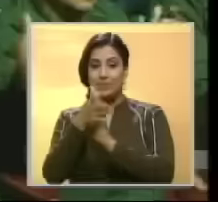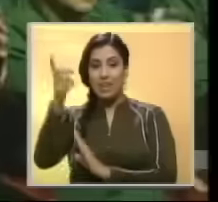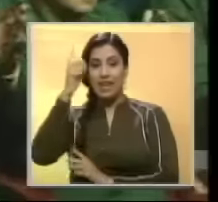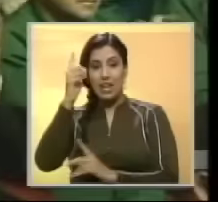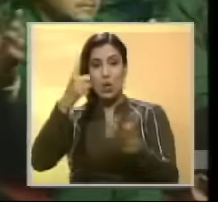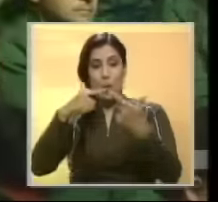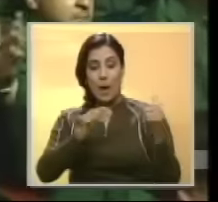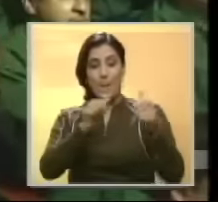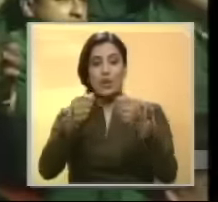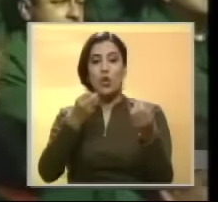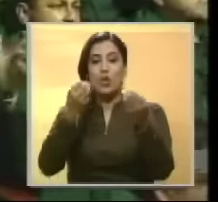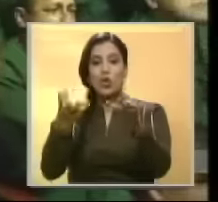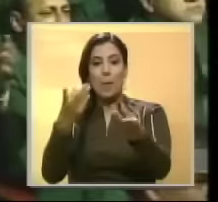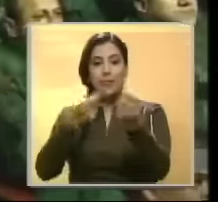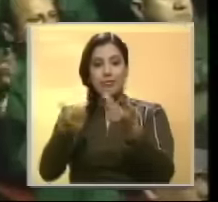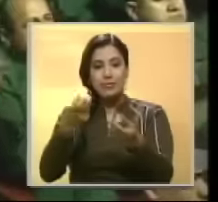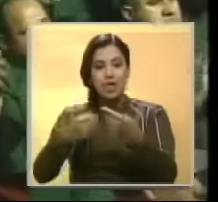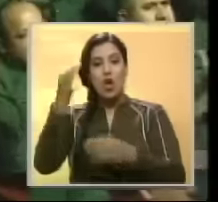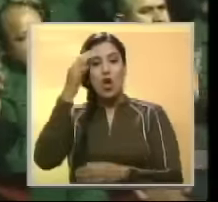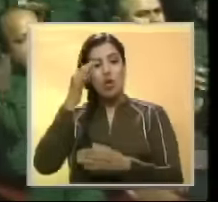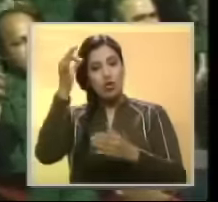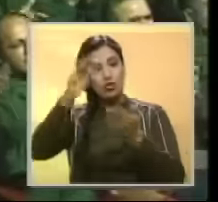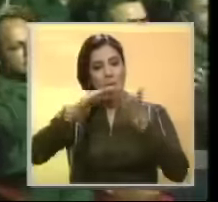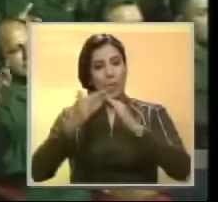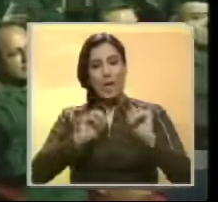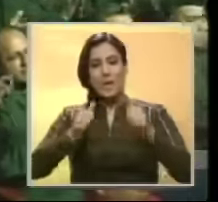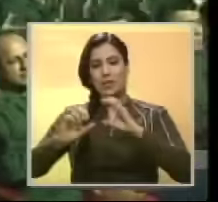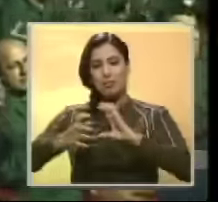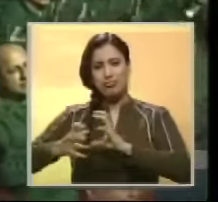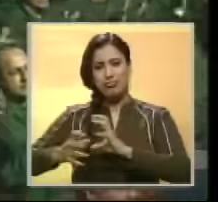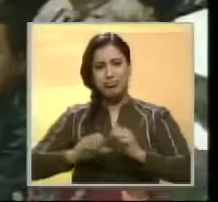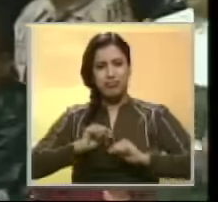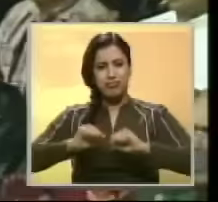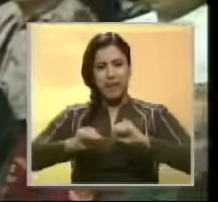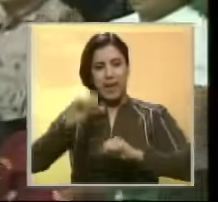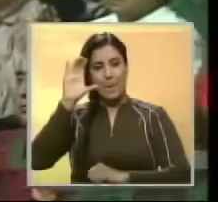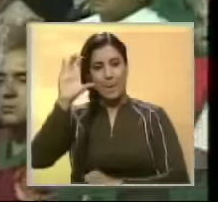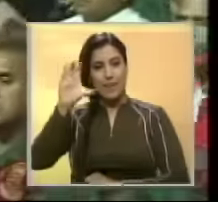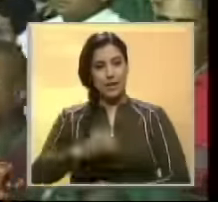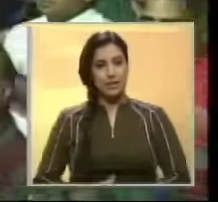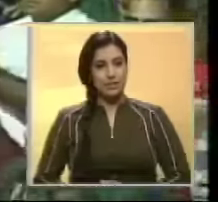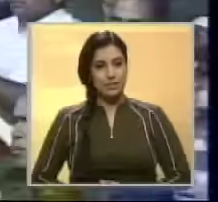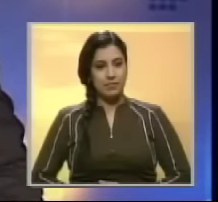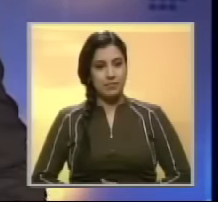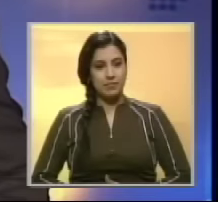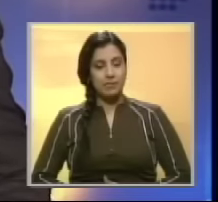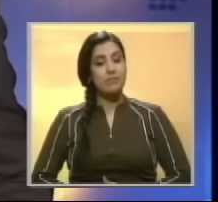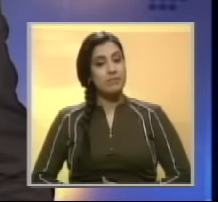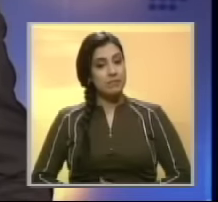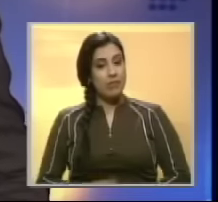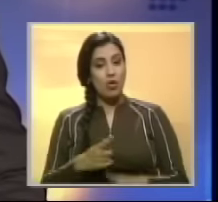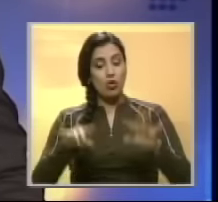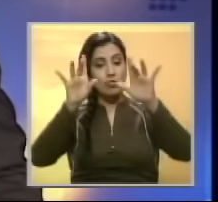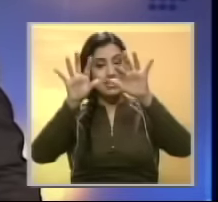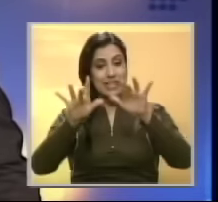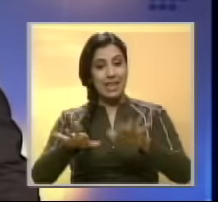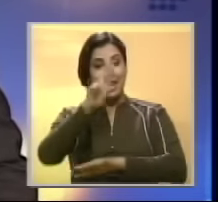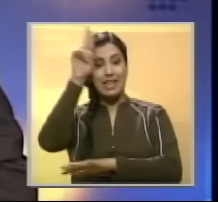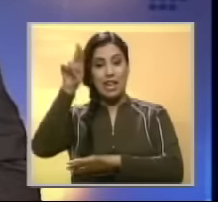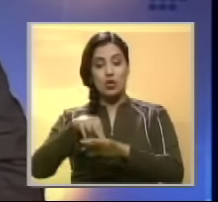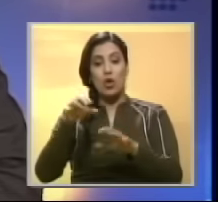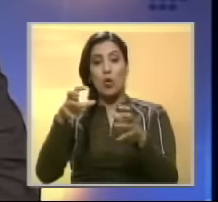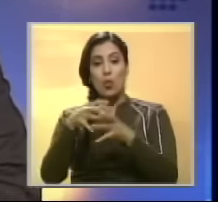acto ser hará la entrega de recursos a consejos comunales para activar los procesos productivos en el país el secretario Nacional